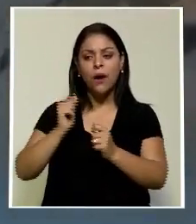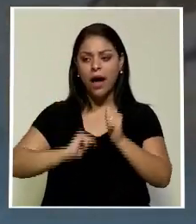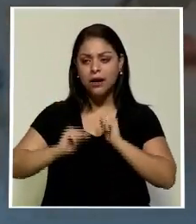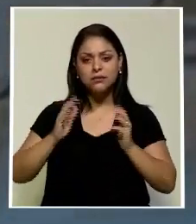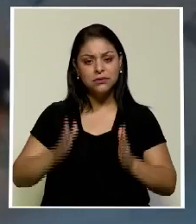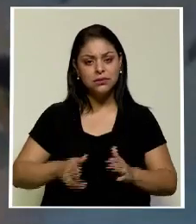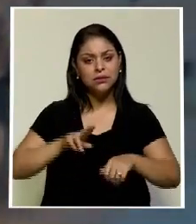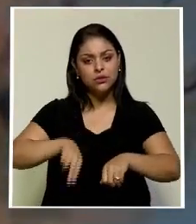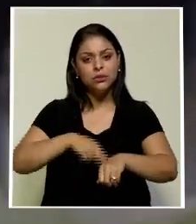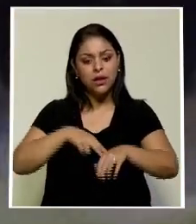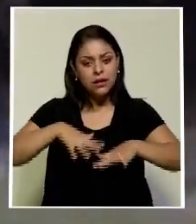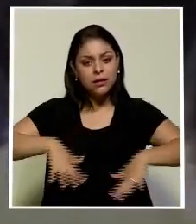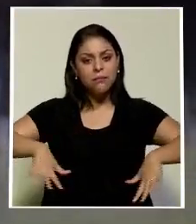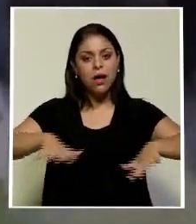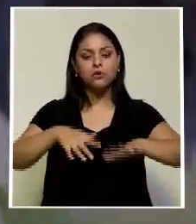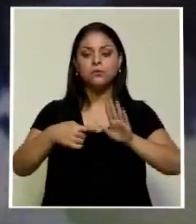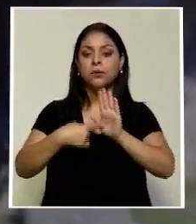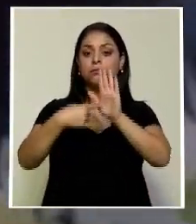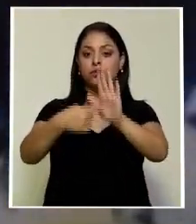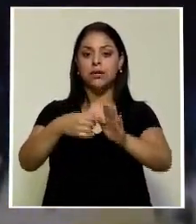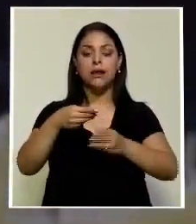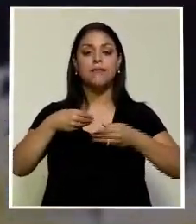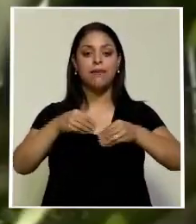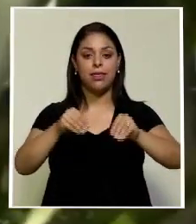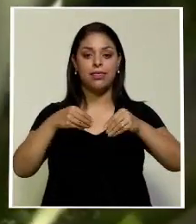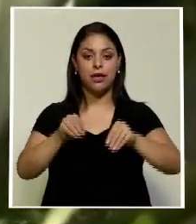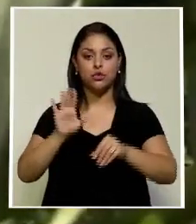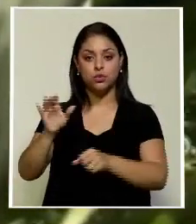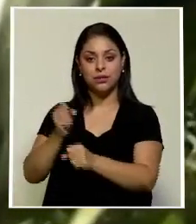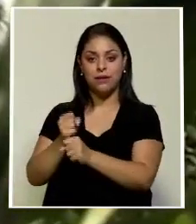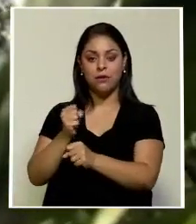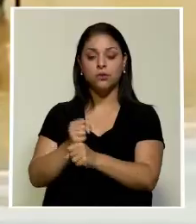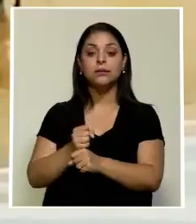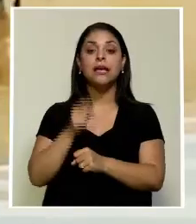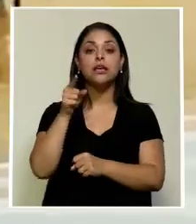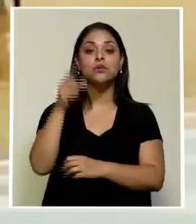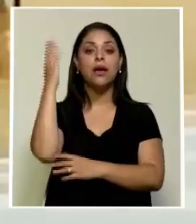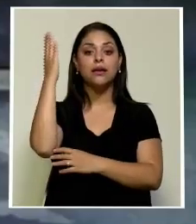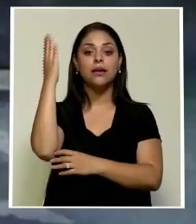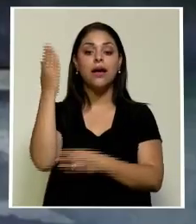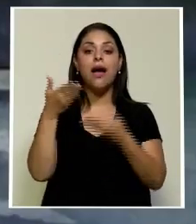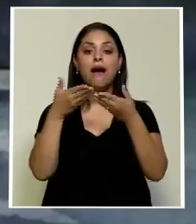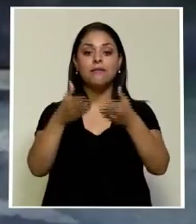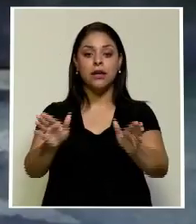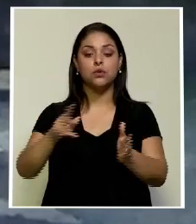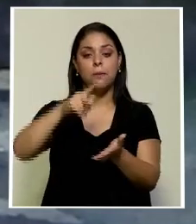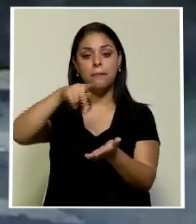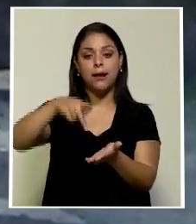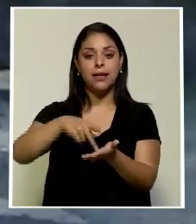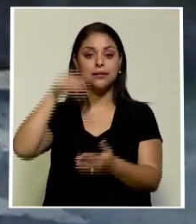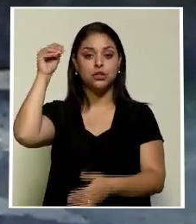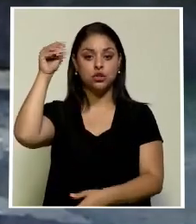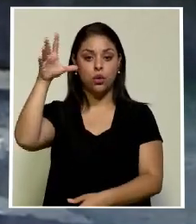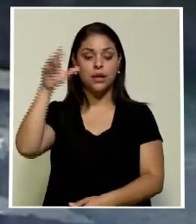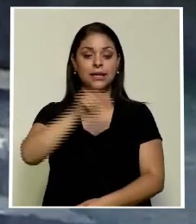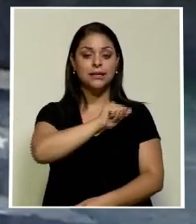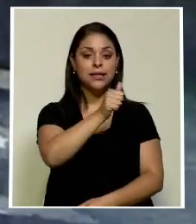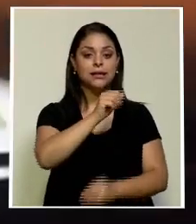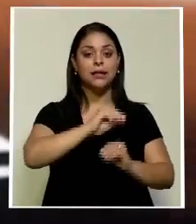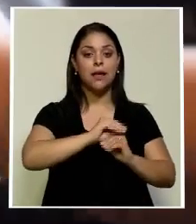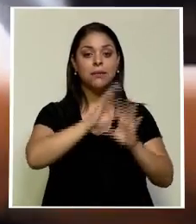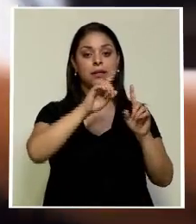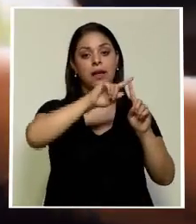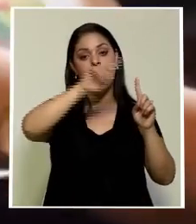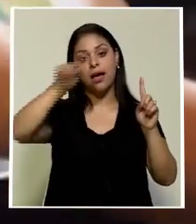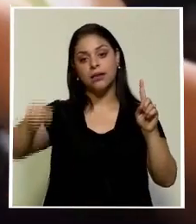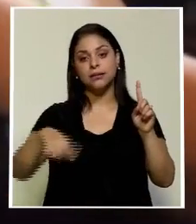para mostrar y vender sus trabajos. La exposición se mantiene abierta en el Centro Comercial Plaza del Sol desde las 10 de la mañana hasta las 7